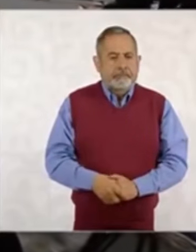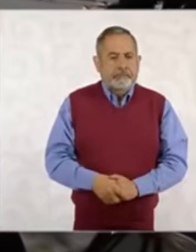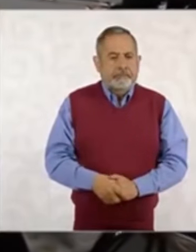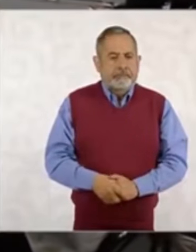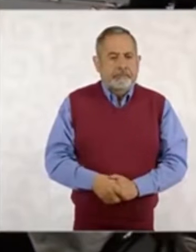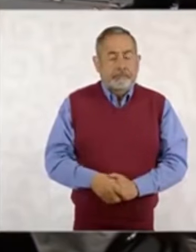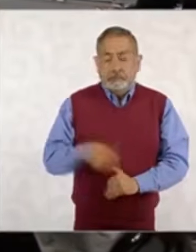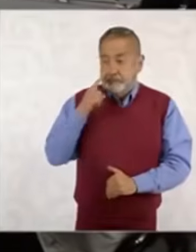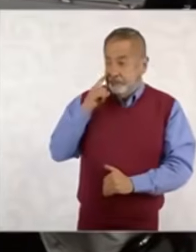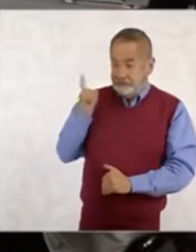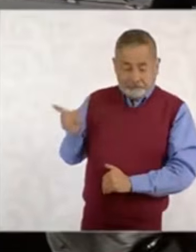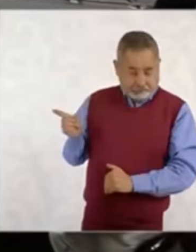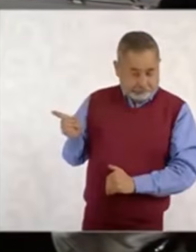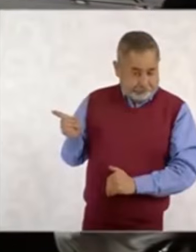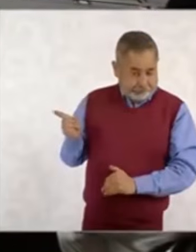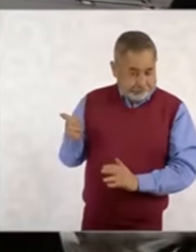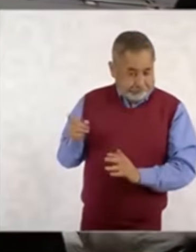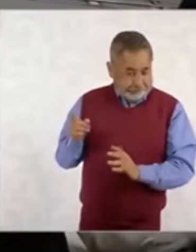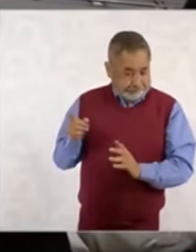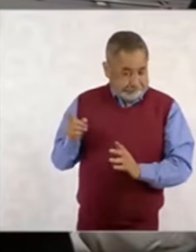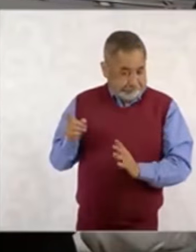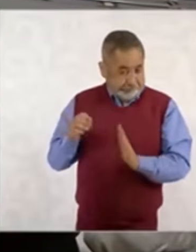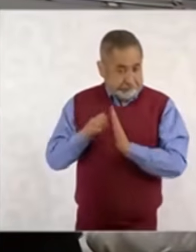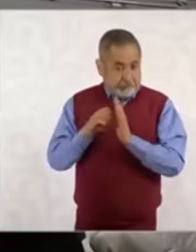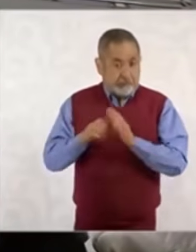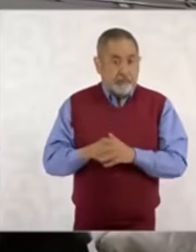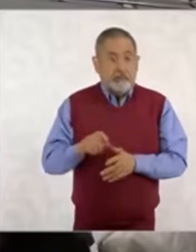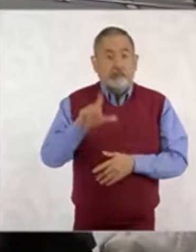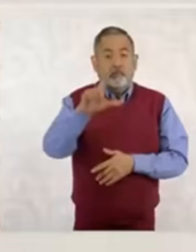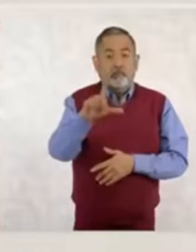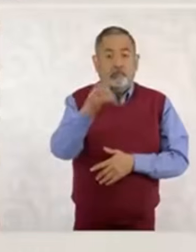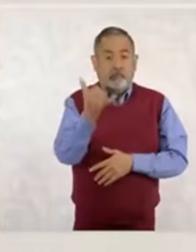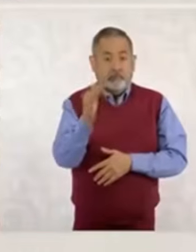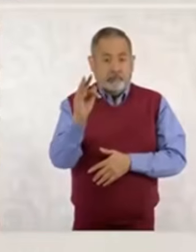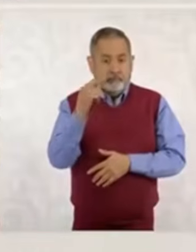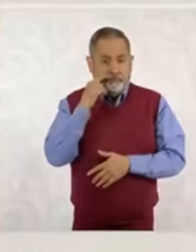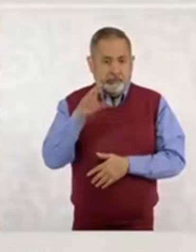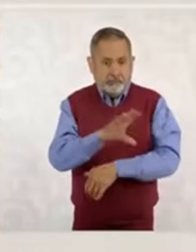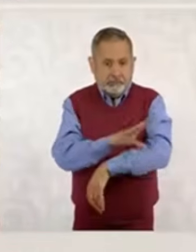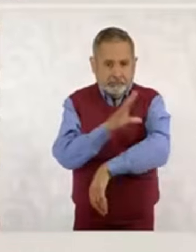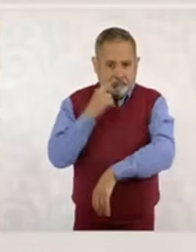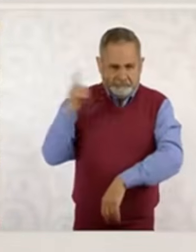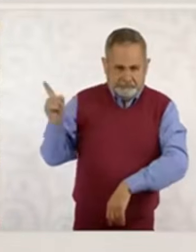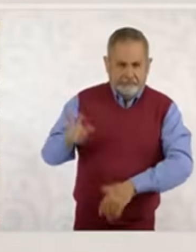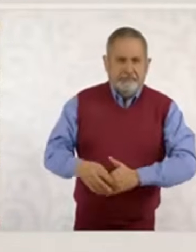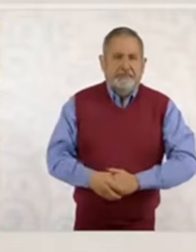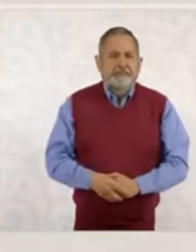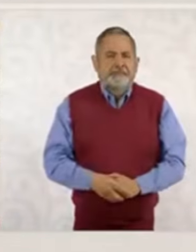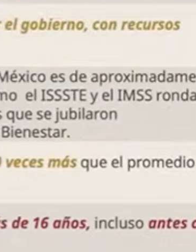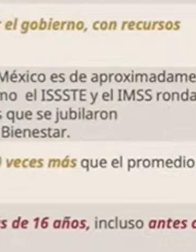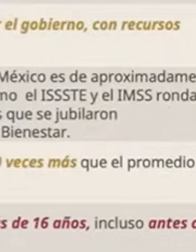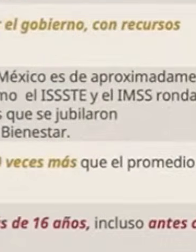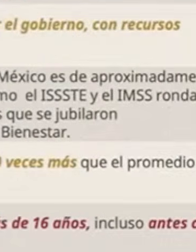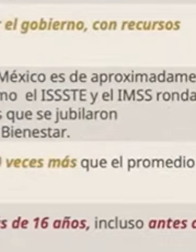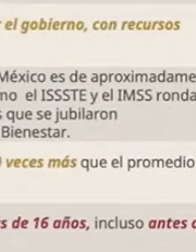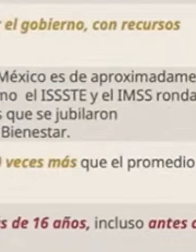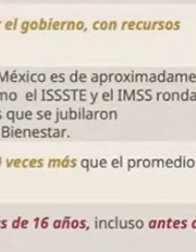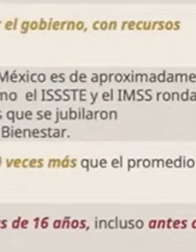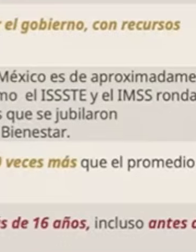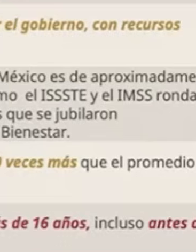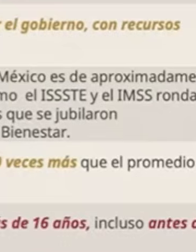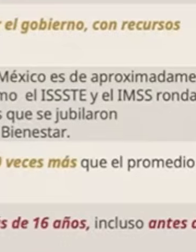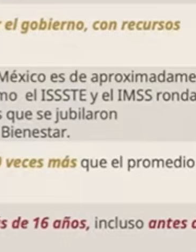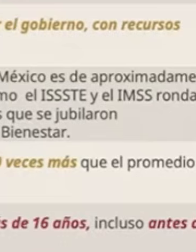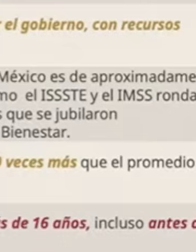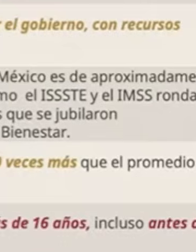Pues fíjate, nada más de Luz y Fuerza, que es increíble, ¿no? Porque desaparece Luz y